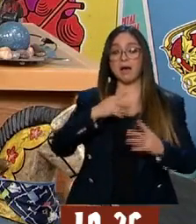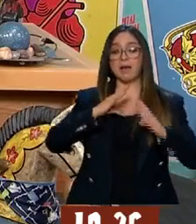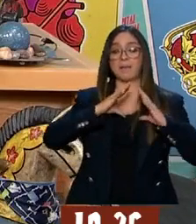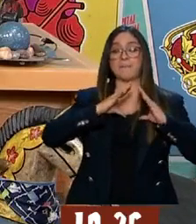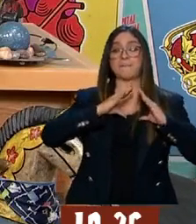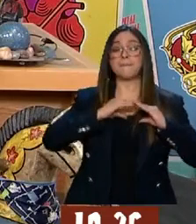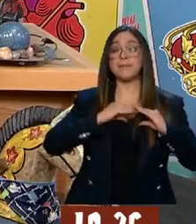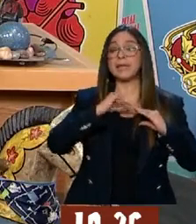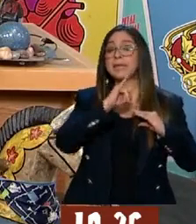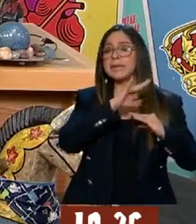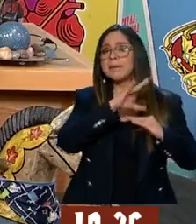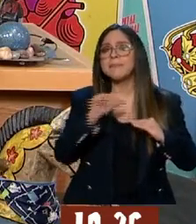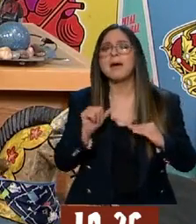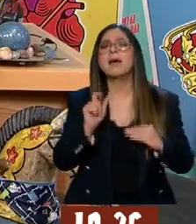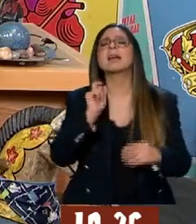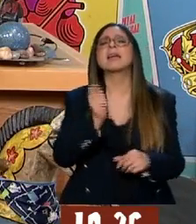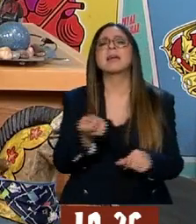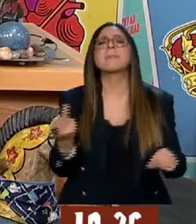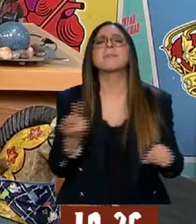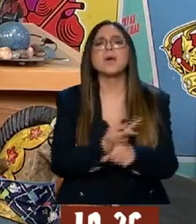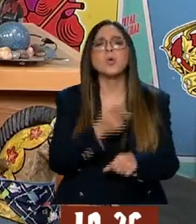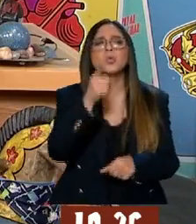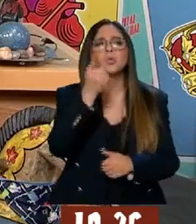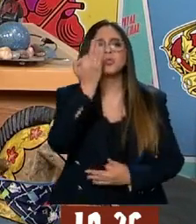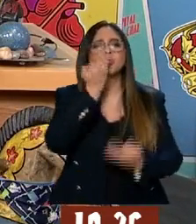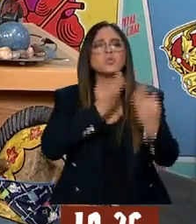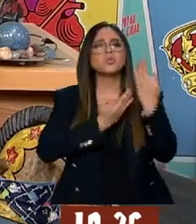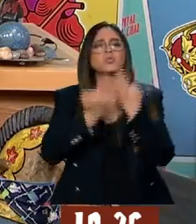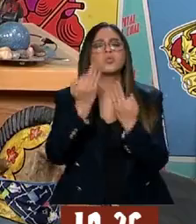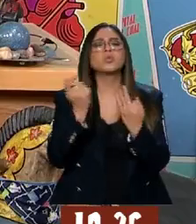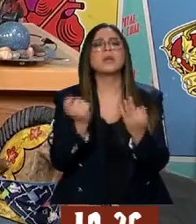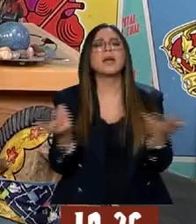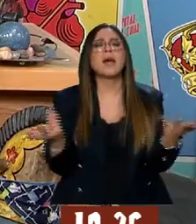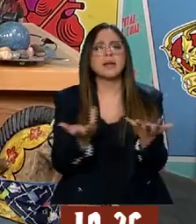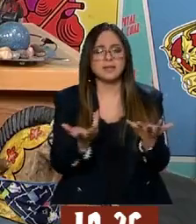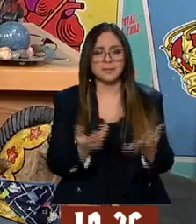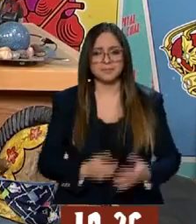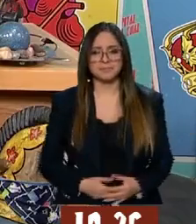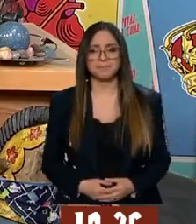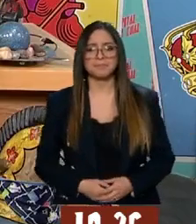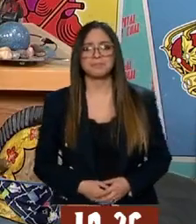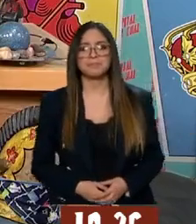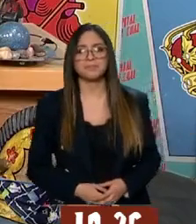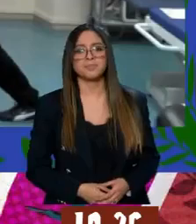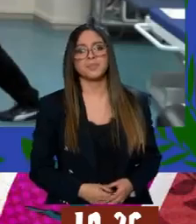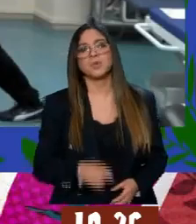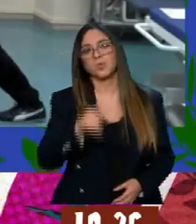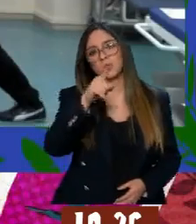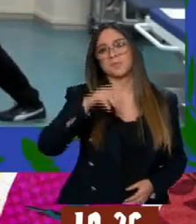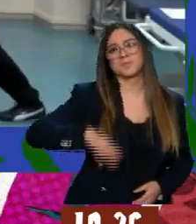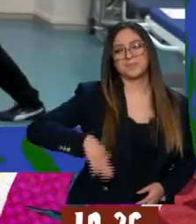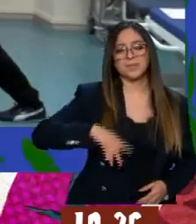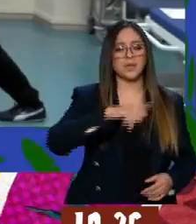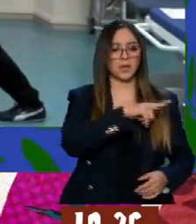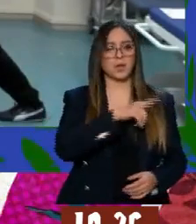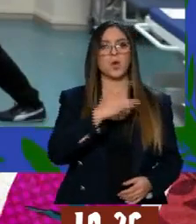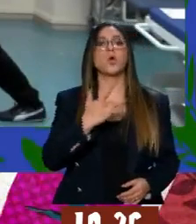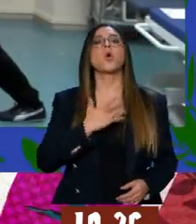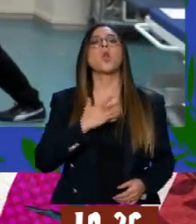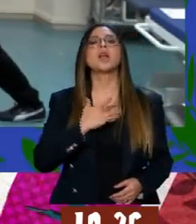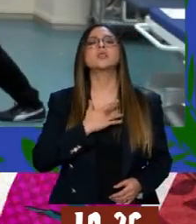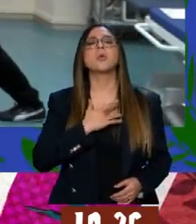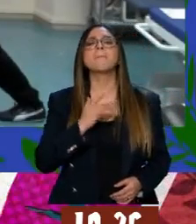sí, efectivamente, pues el corazón es un músculo y cuando se da un infarto, como bien comenta, una parte de ese